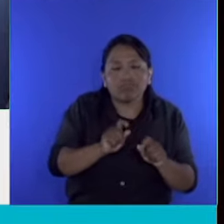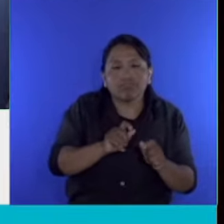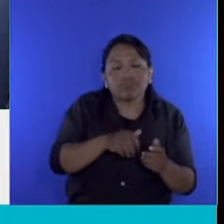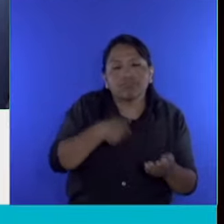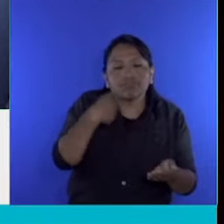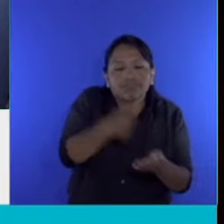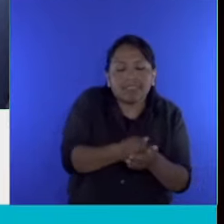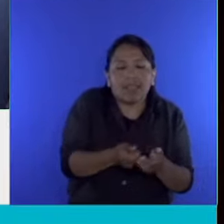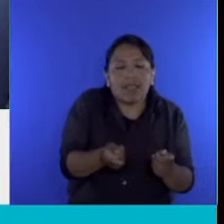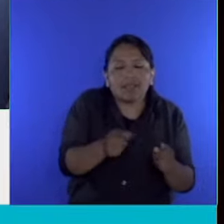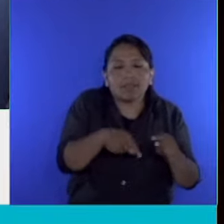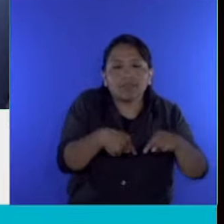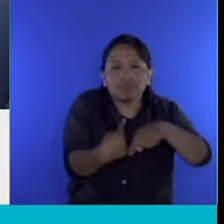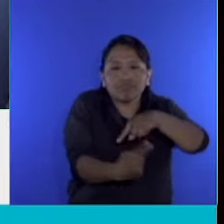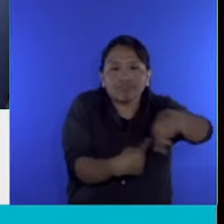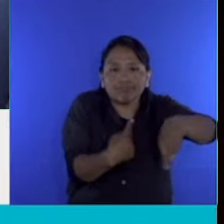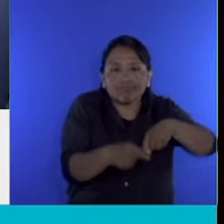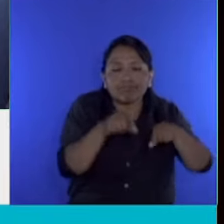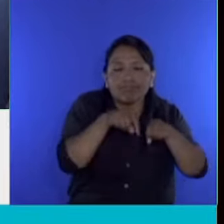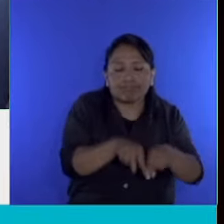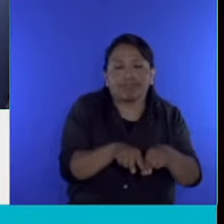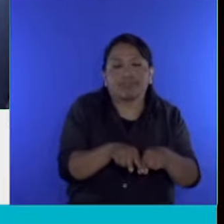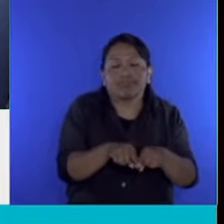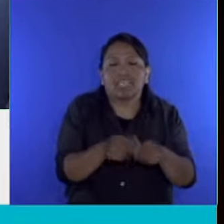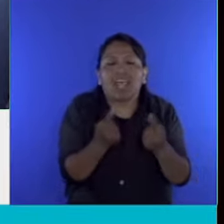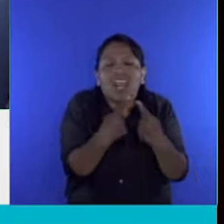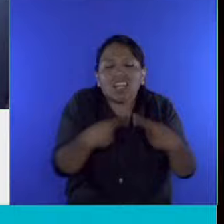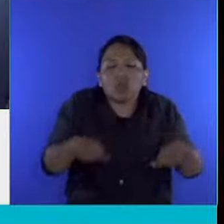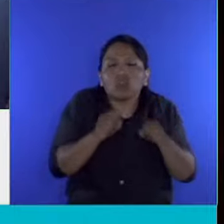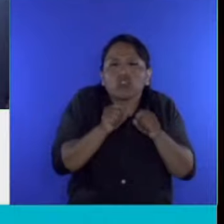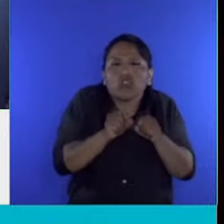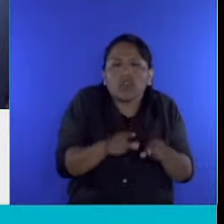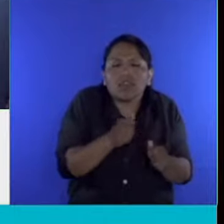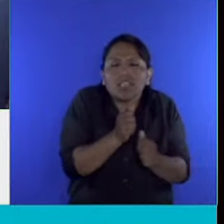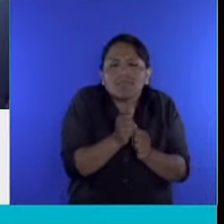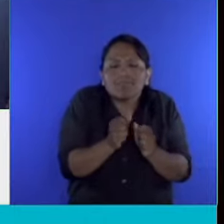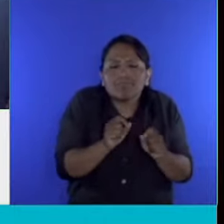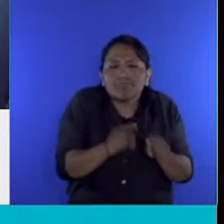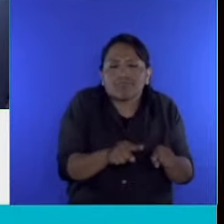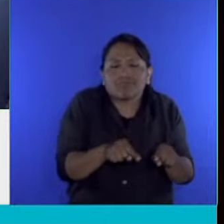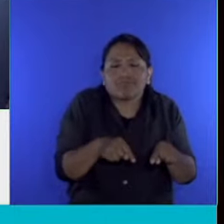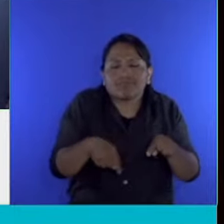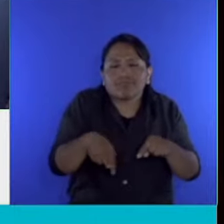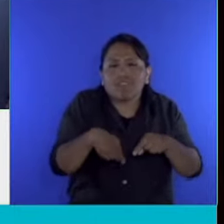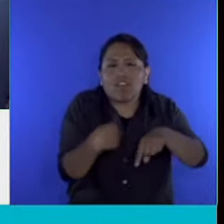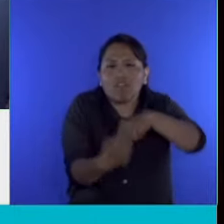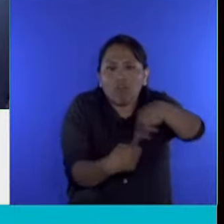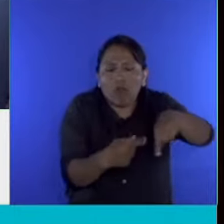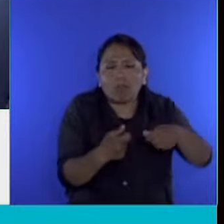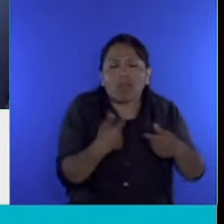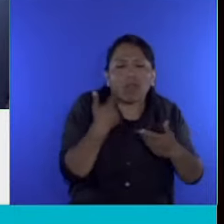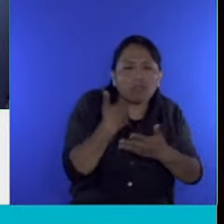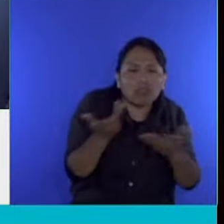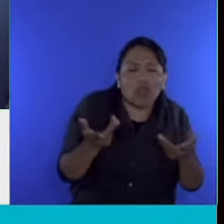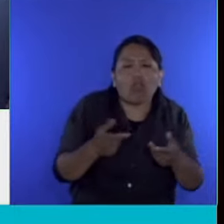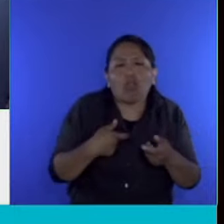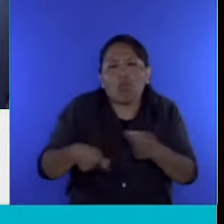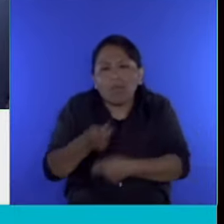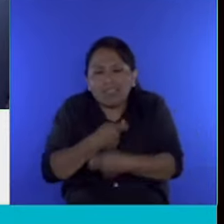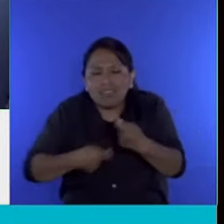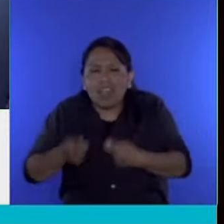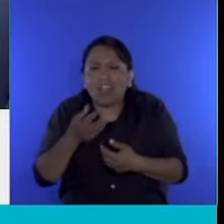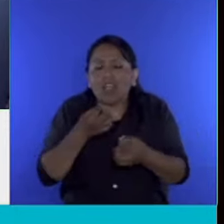sector es decir se toma sobre la base de recursos generados en la cadena de distribución exhibición comercialización